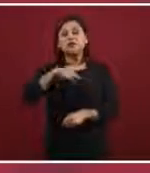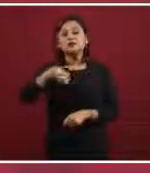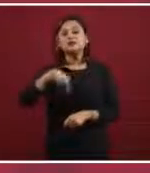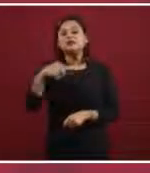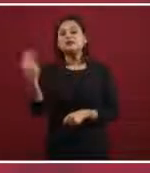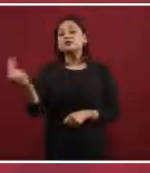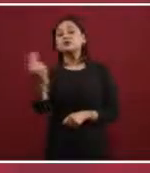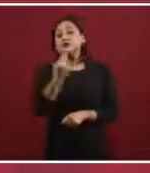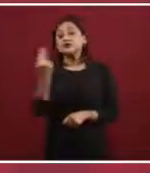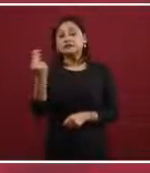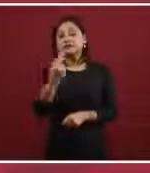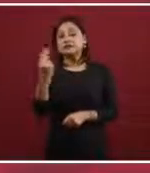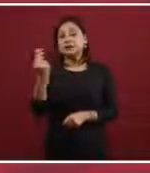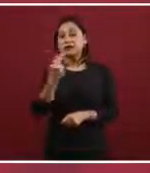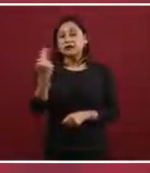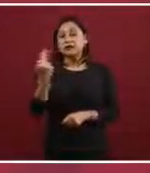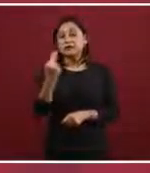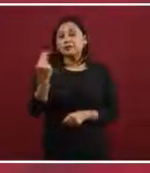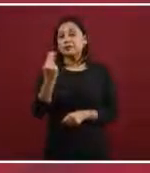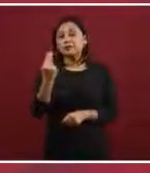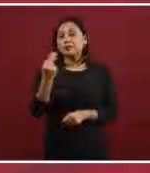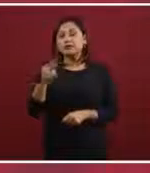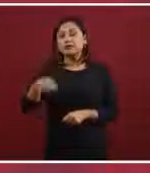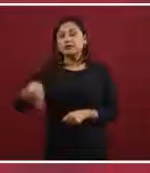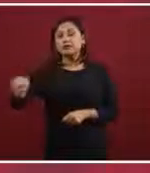necesitamos violencia